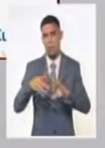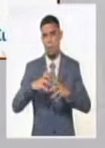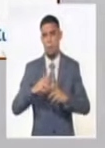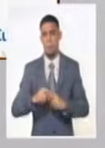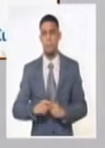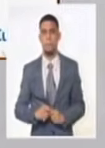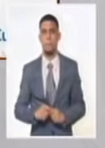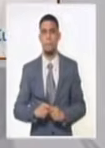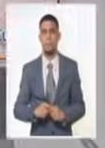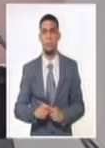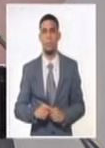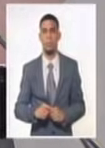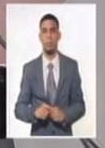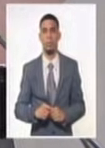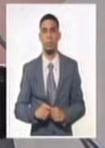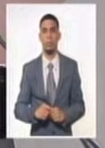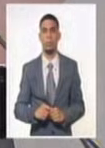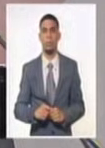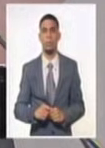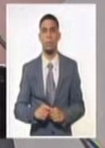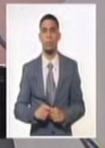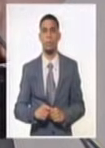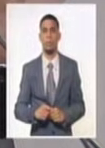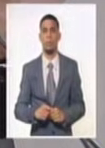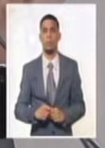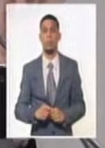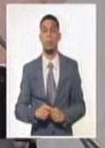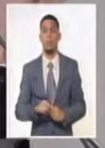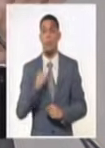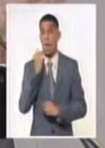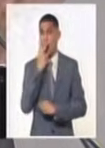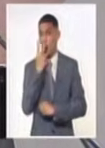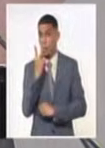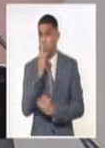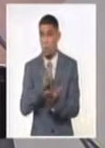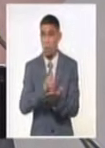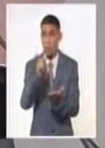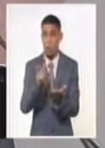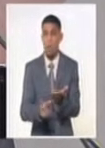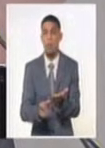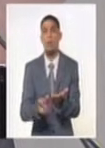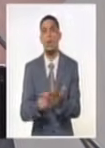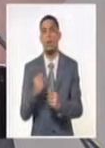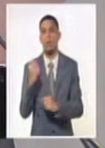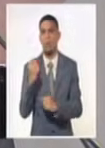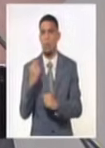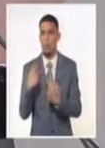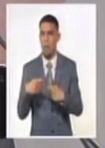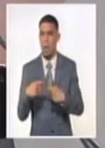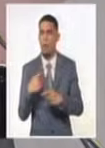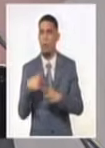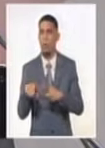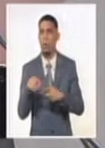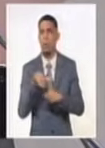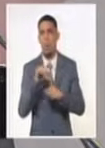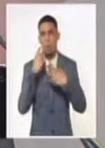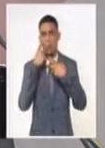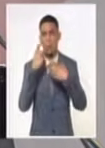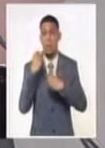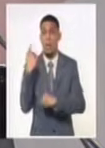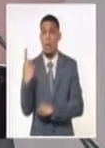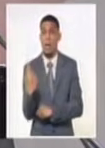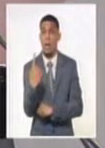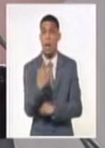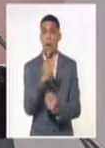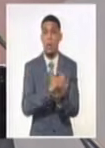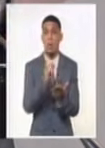que reforzar la atención a los estudiantes y personalizarla, porque cada estudiante desarrolla su proceso de aprendizaje